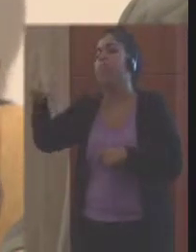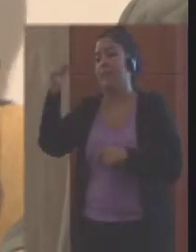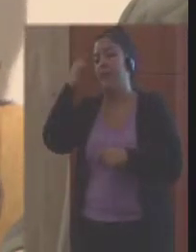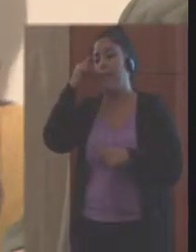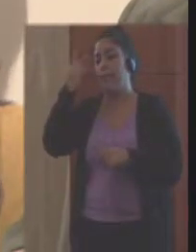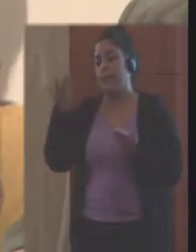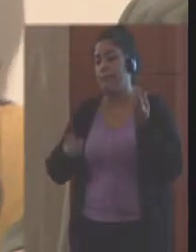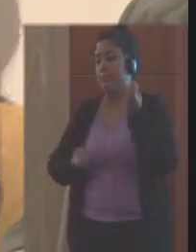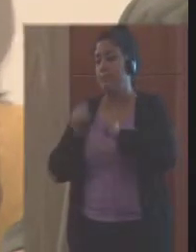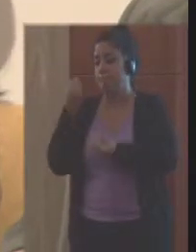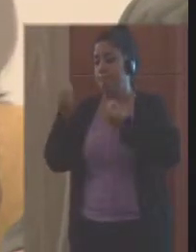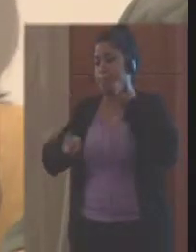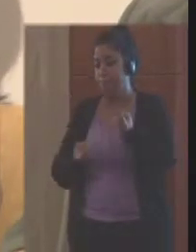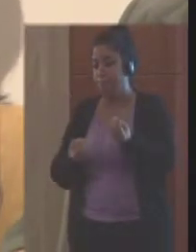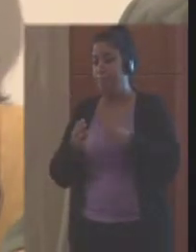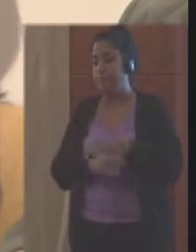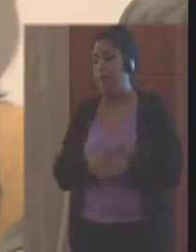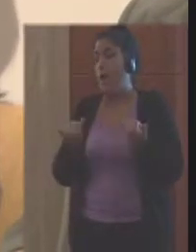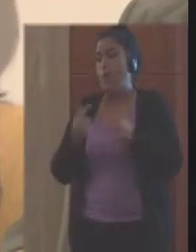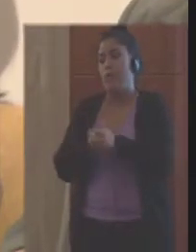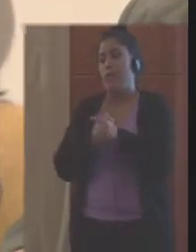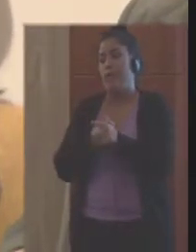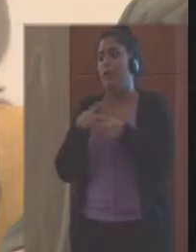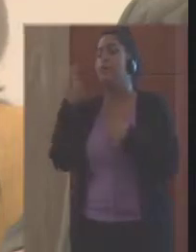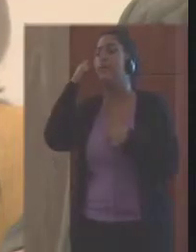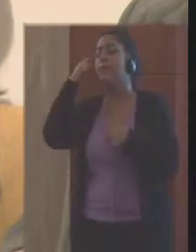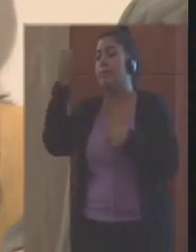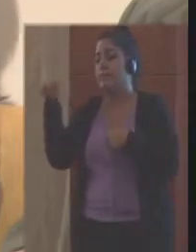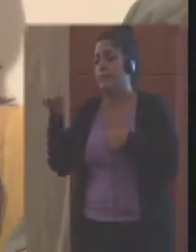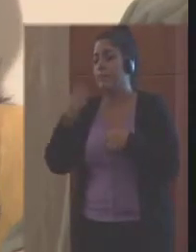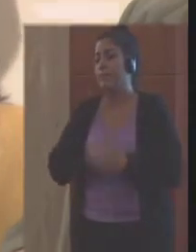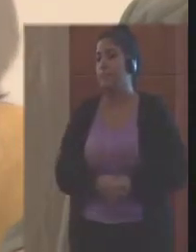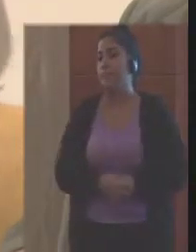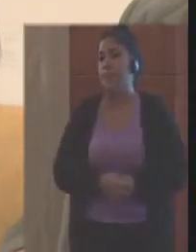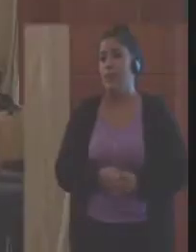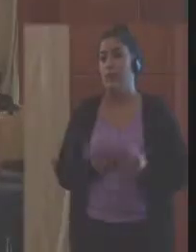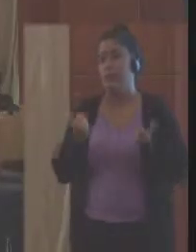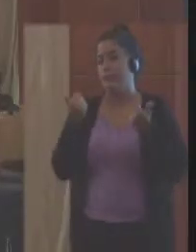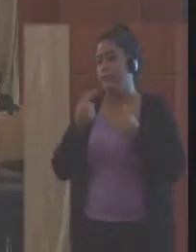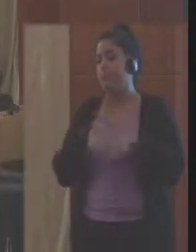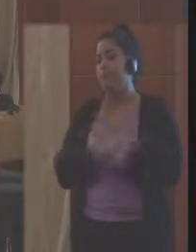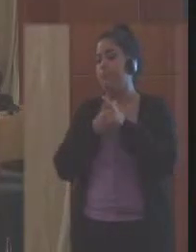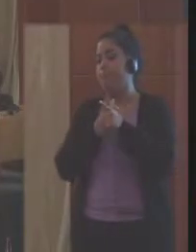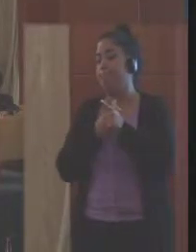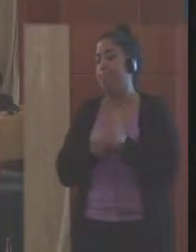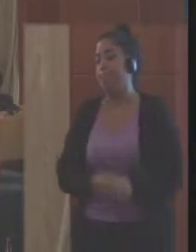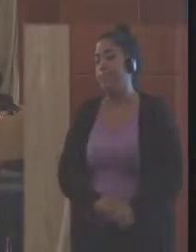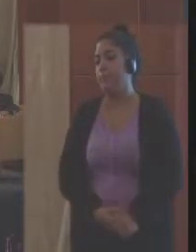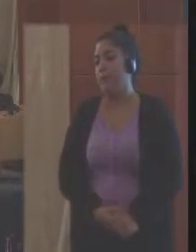rápidamente, lo más inmediato para evitar las víctimas del próximo desastre?